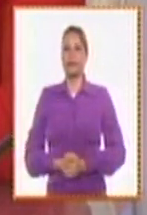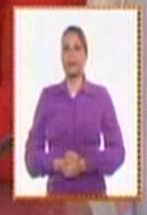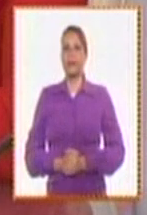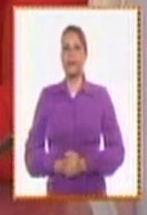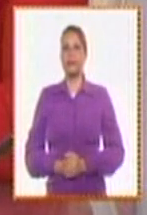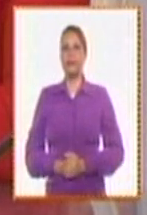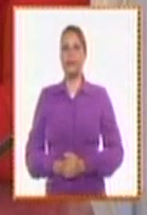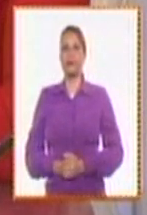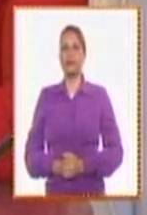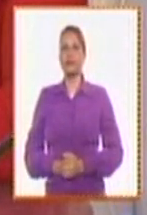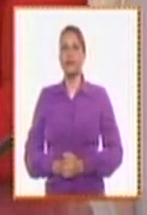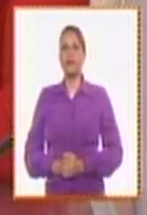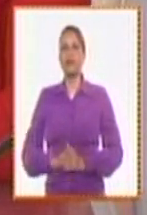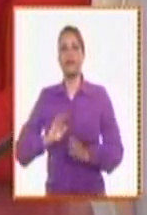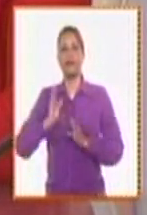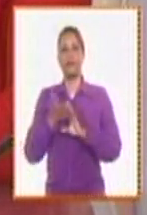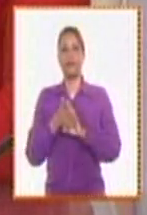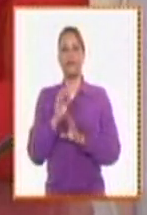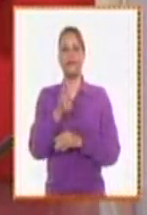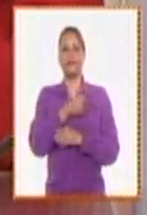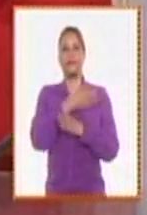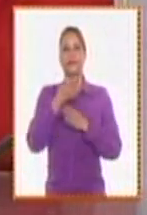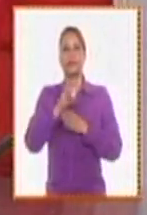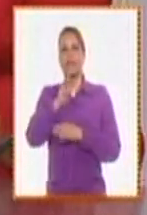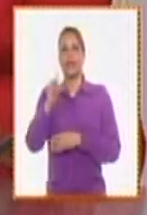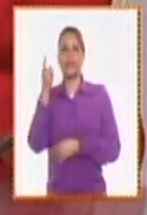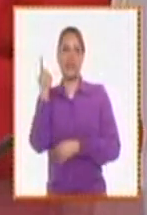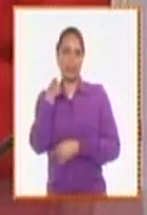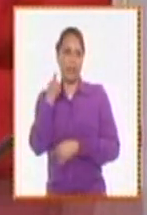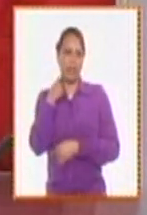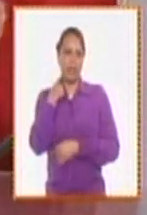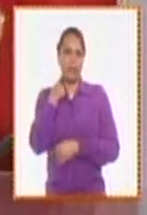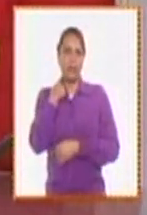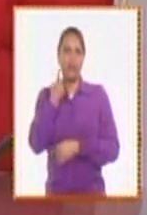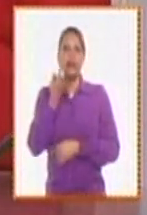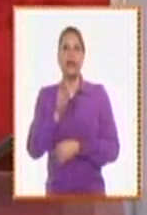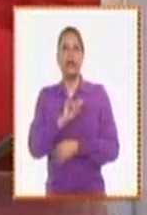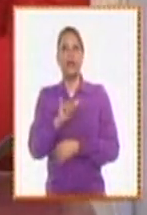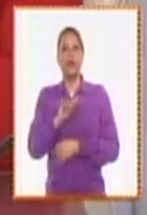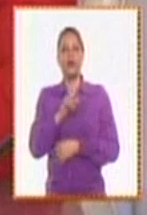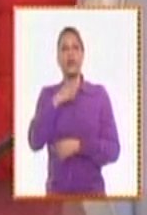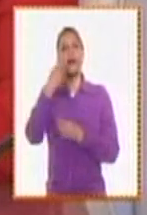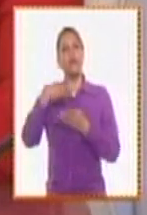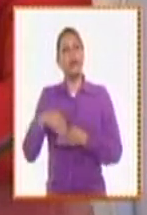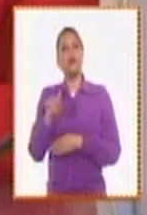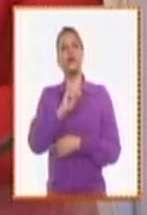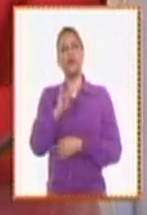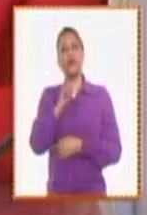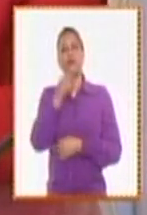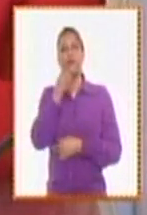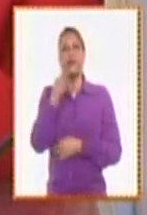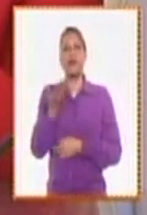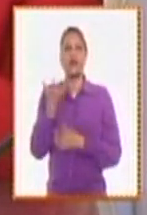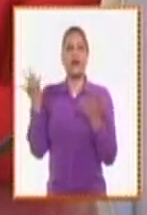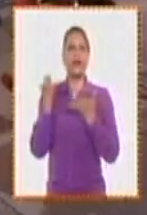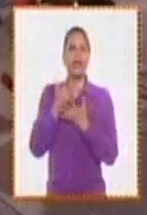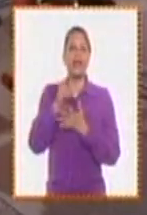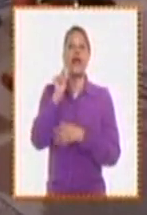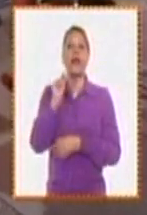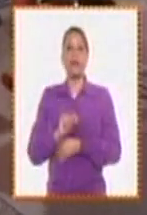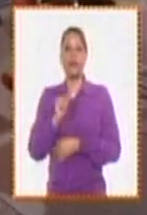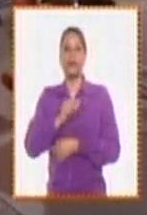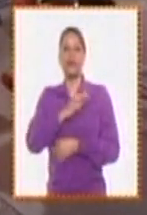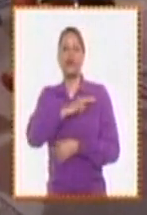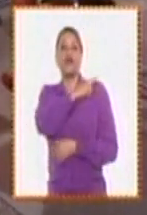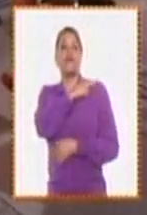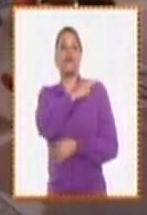Ahora, en la sanción de 10 a 30 años de privación de libertad, prisión perpetua de libertad y la muerte también se le puede imponer a quienes, a